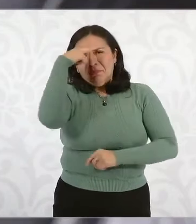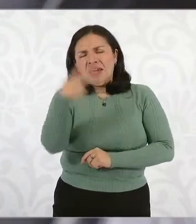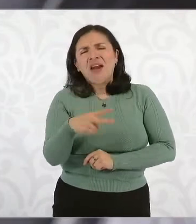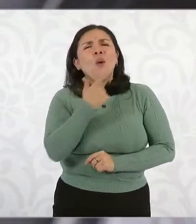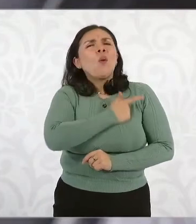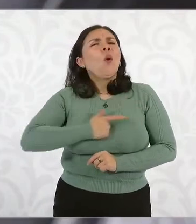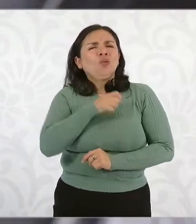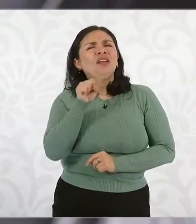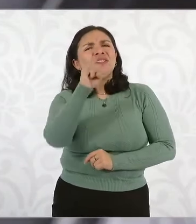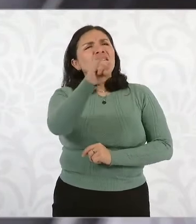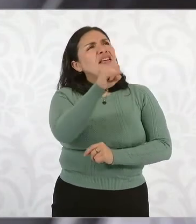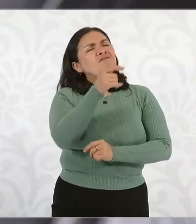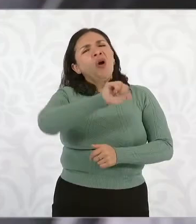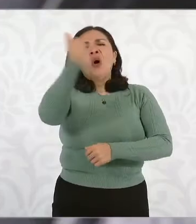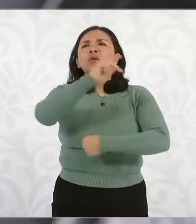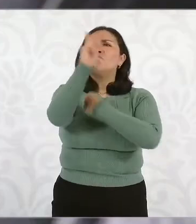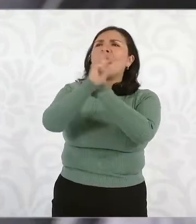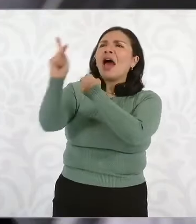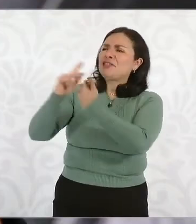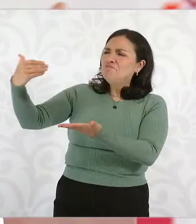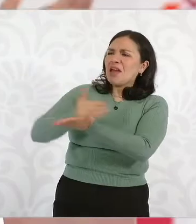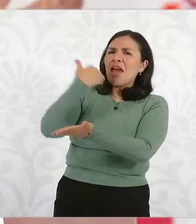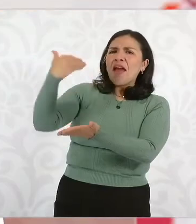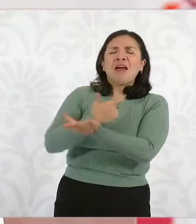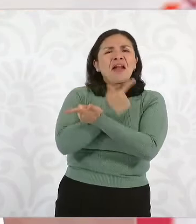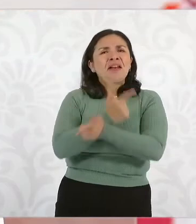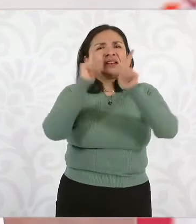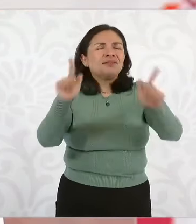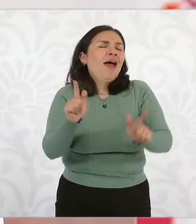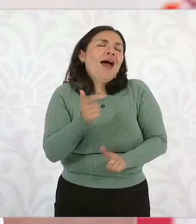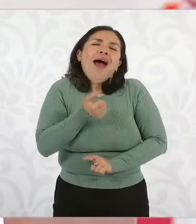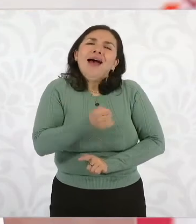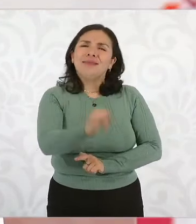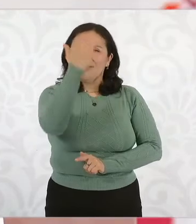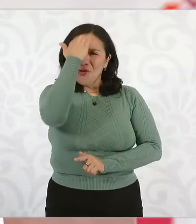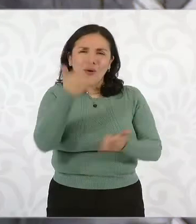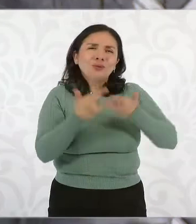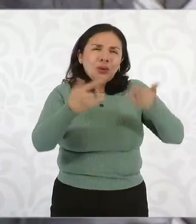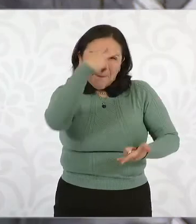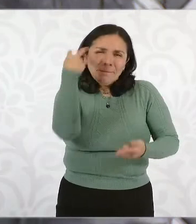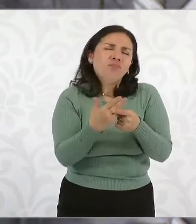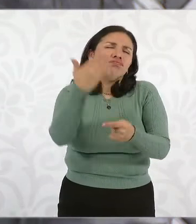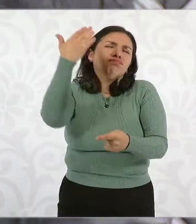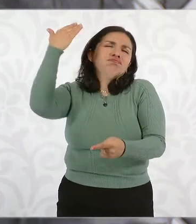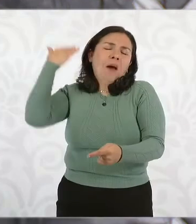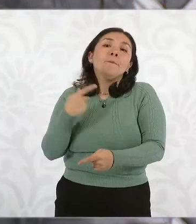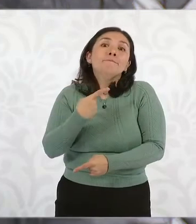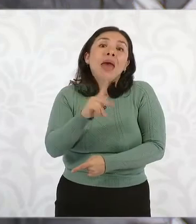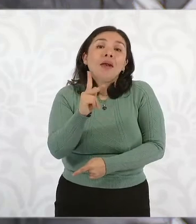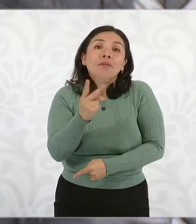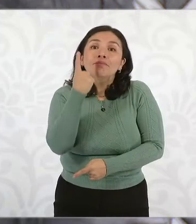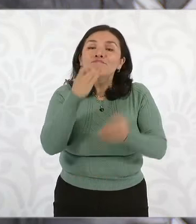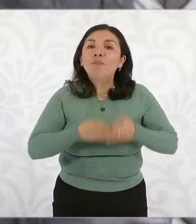las puertas a gobiernos extranjeros. Esa es la historia de México, pero por lo menos que